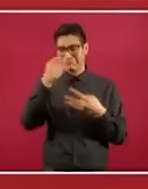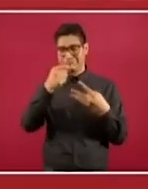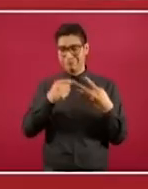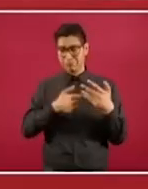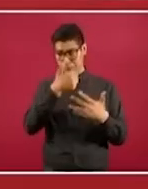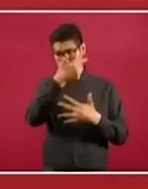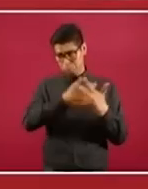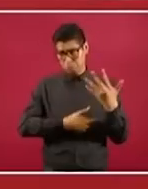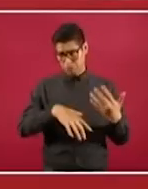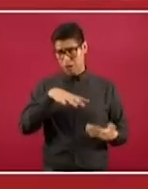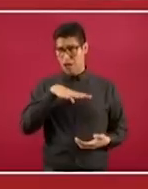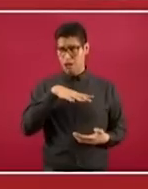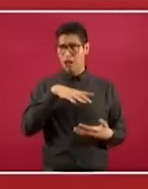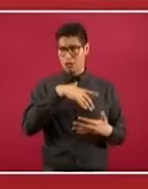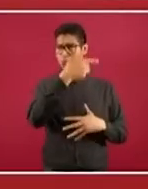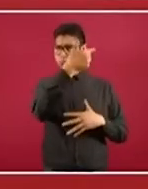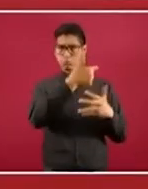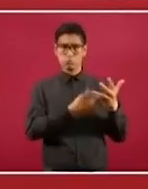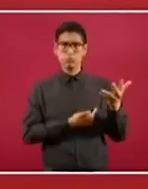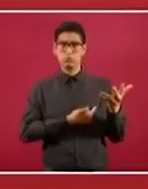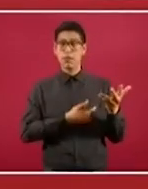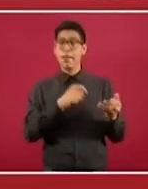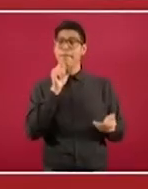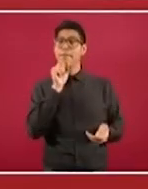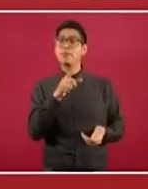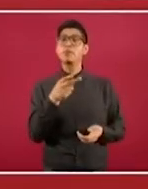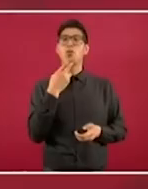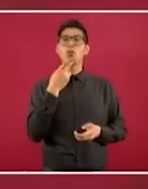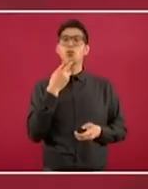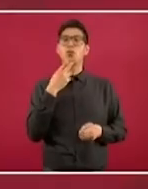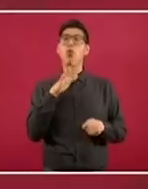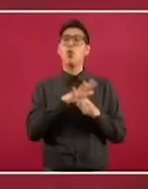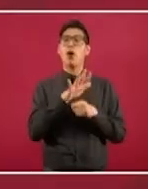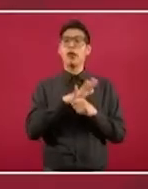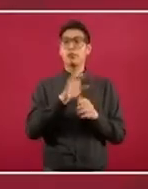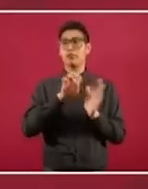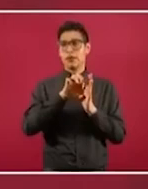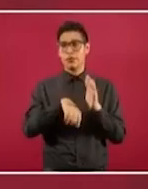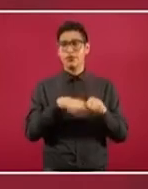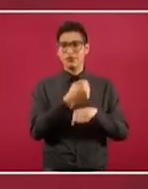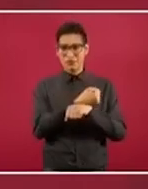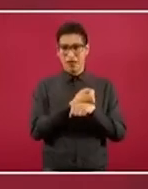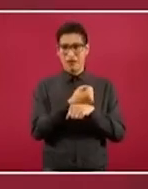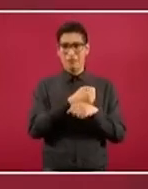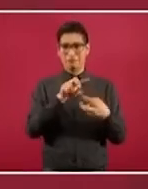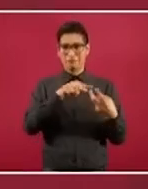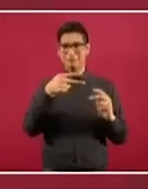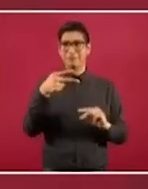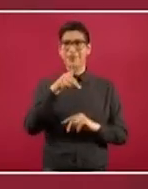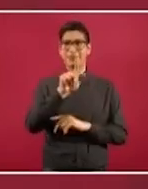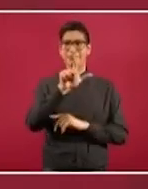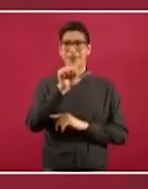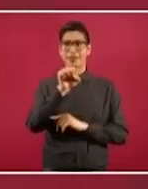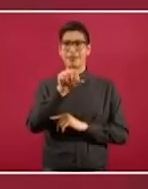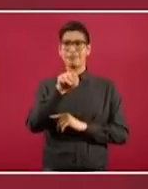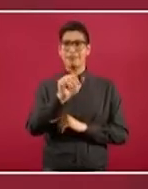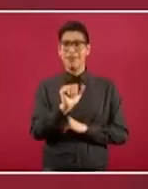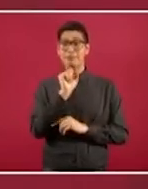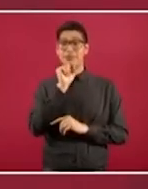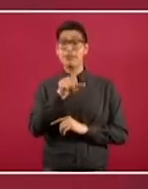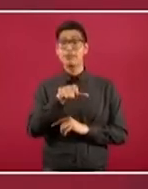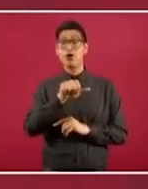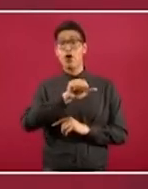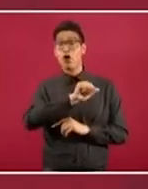tratamientos, incluyendo el uso de plasma o incluso anticuerpos dirigidos contra el virus obtenidos